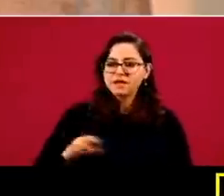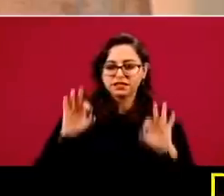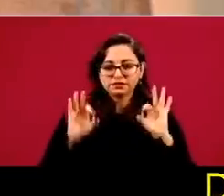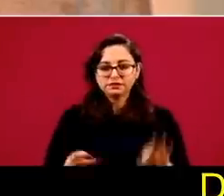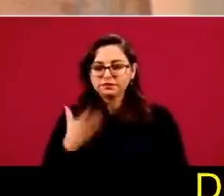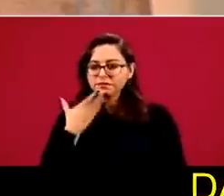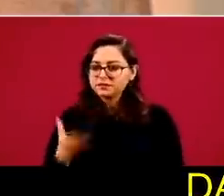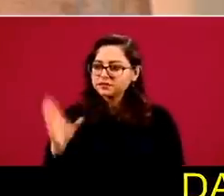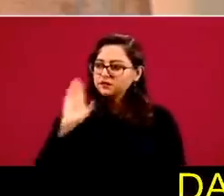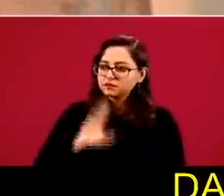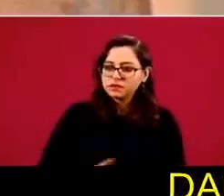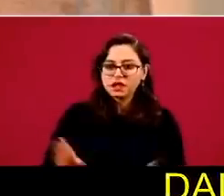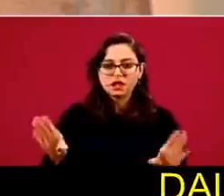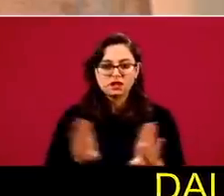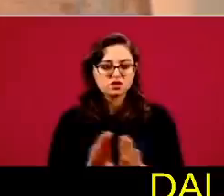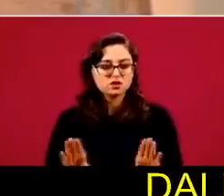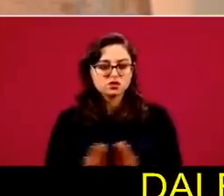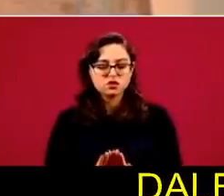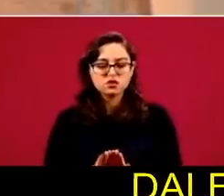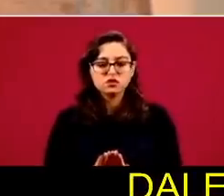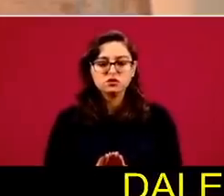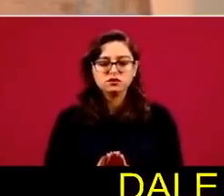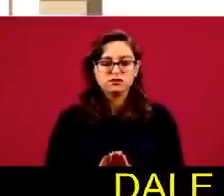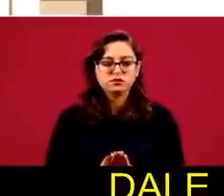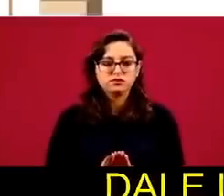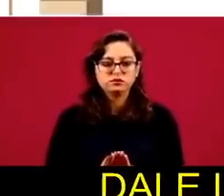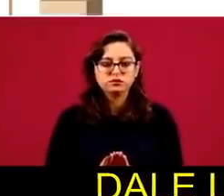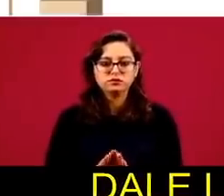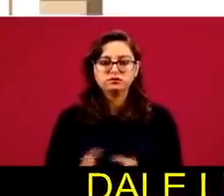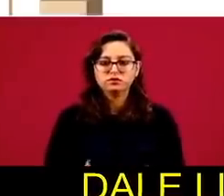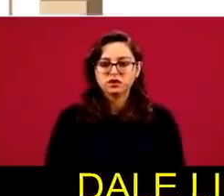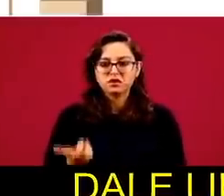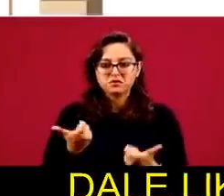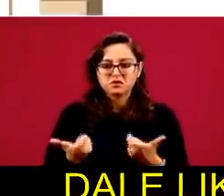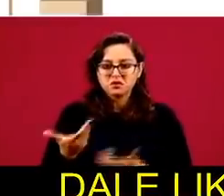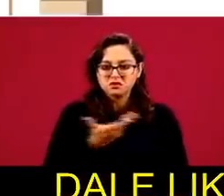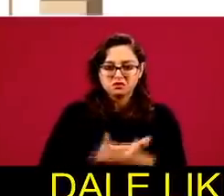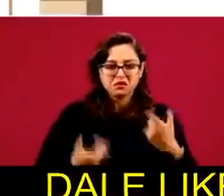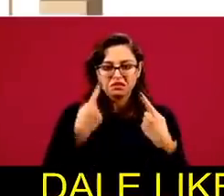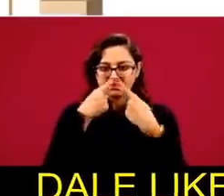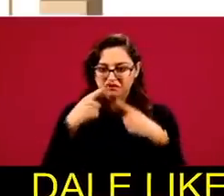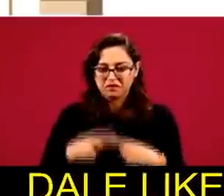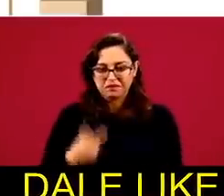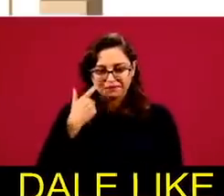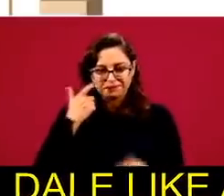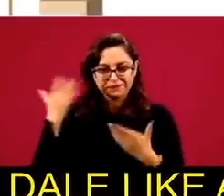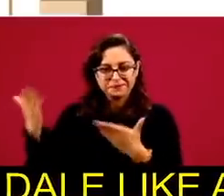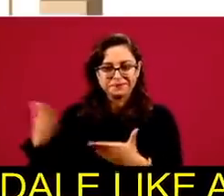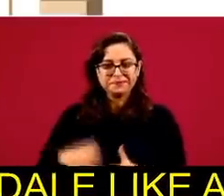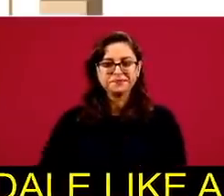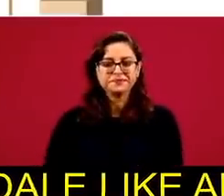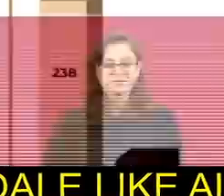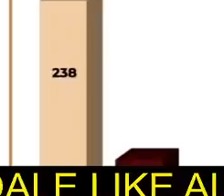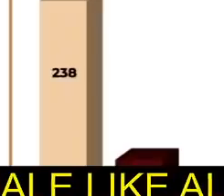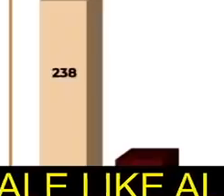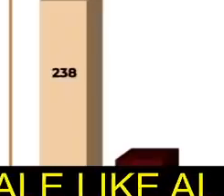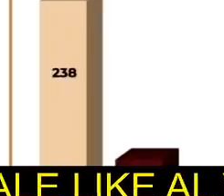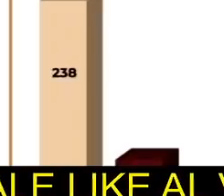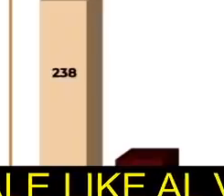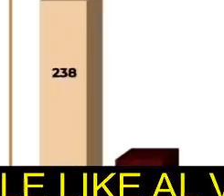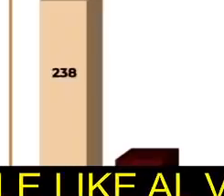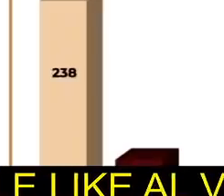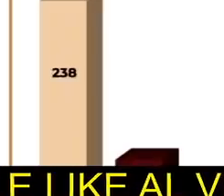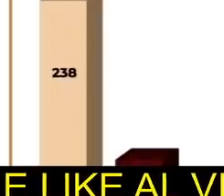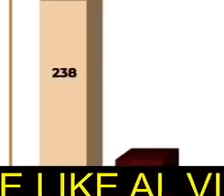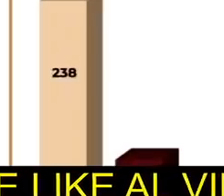él él es el estado socioeconómico y ético del personal tenemos un total de